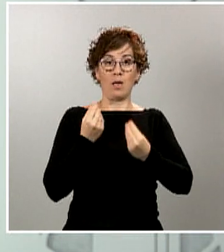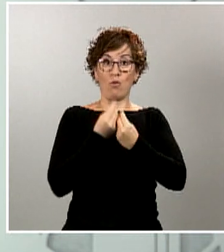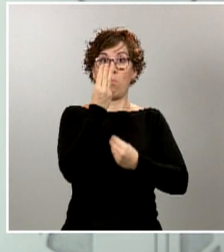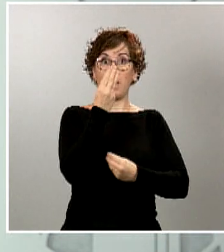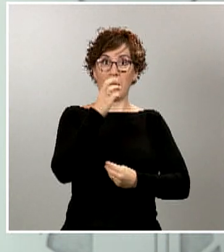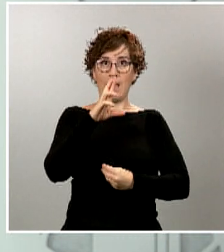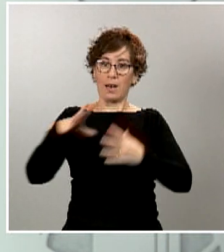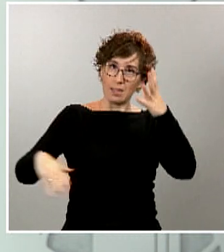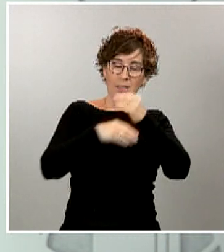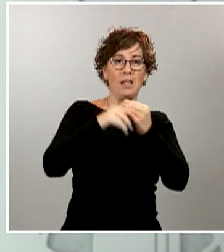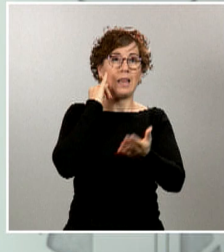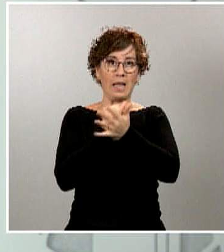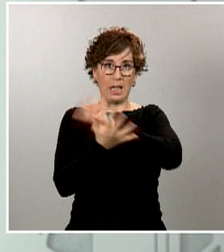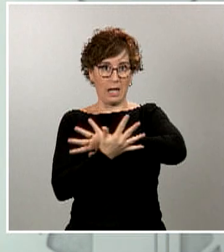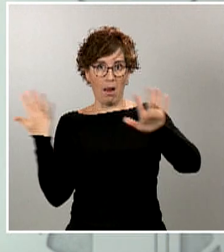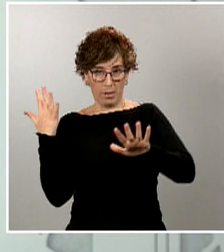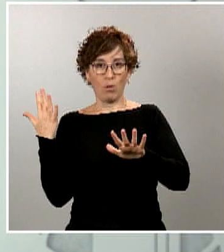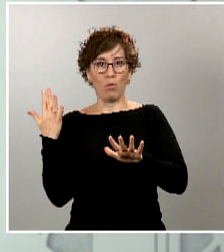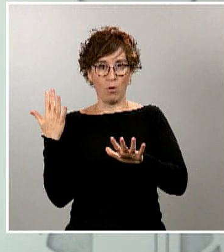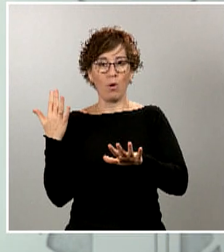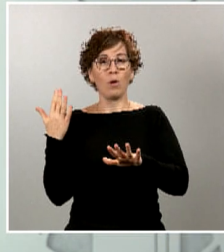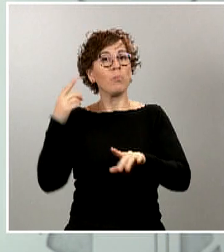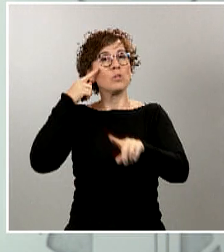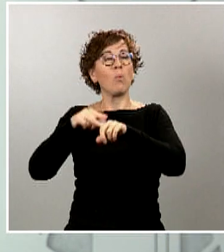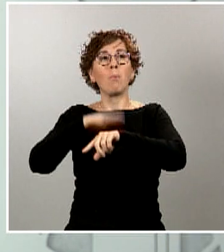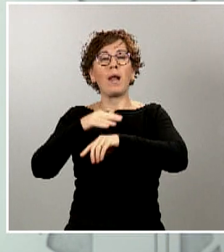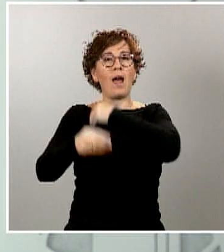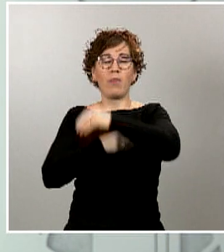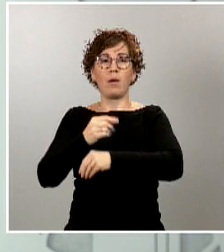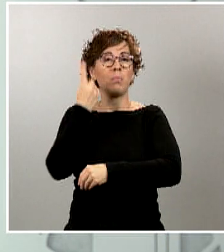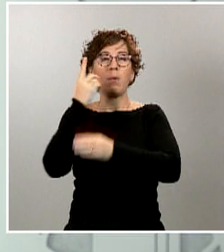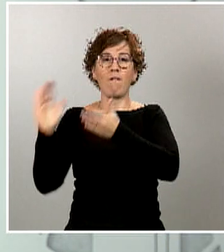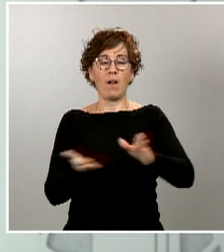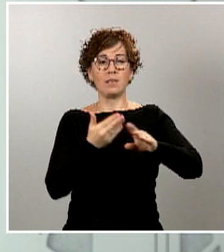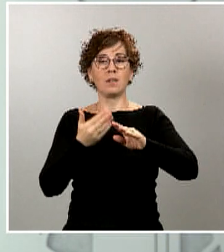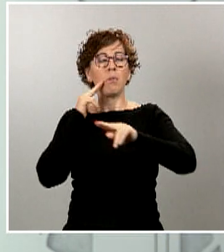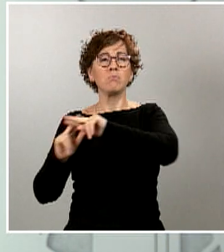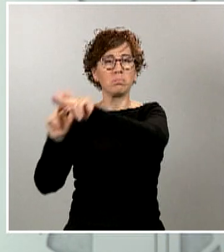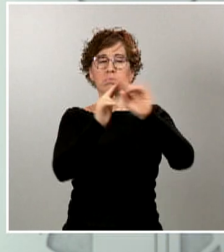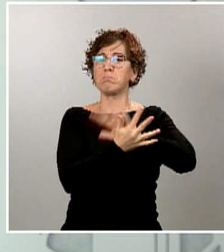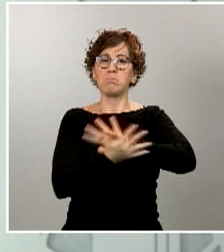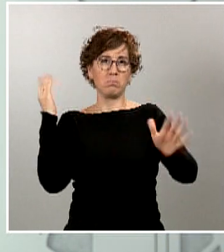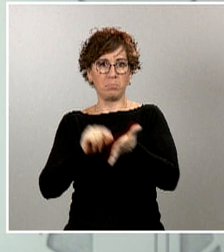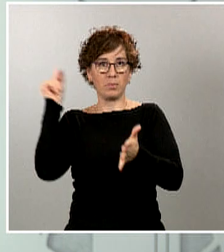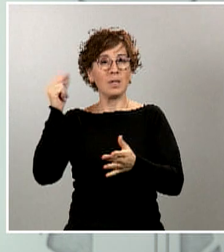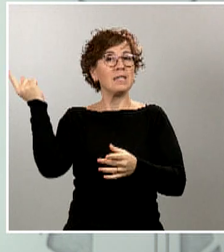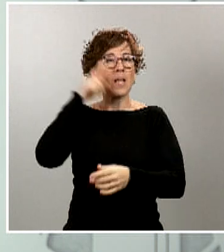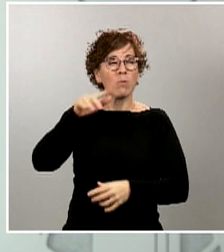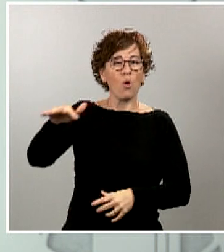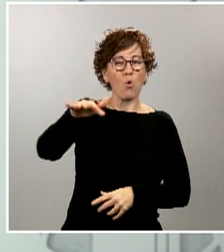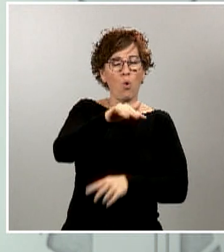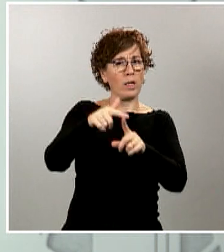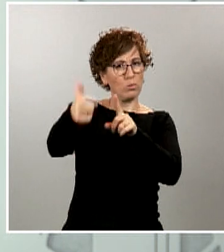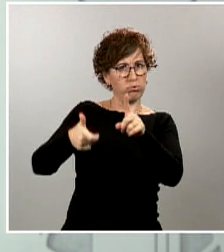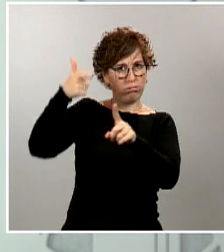más fiables, y van a servir para hacer un cribado rápido, en una primera fase, en aquellos lugares con una prevalencia alta de la enfermedad, es decir, con un número alto